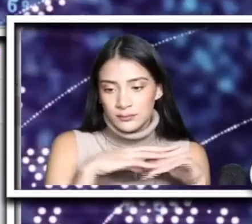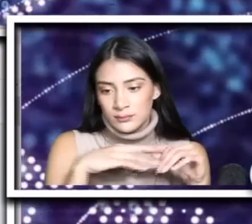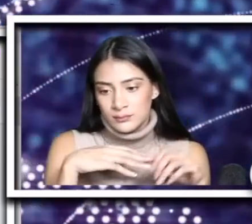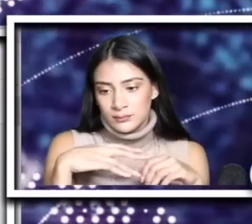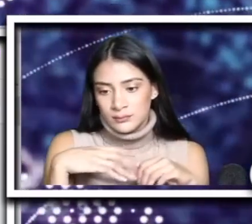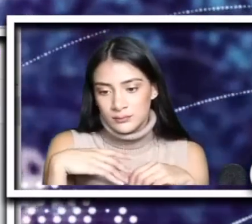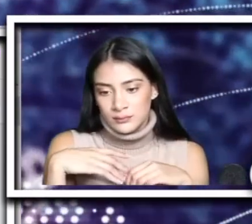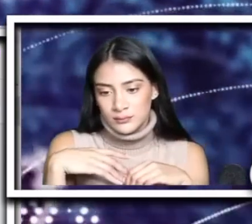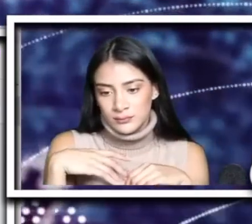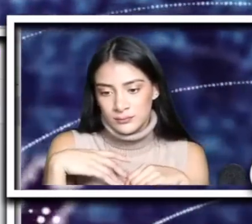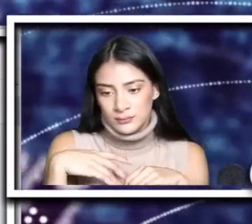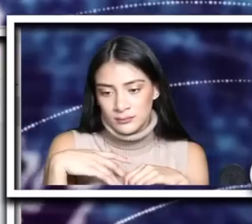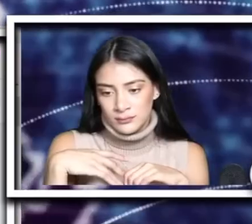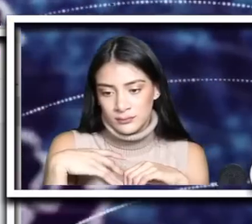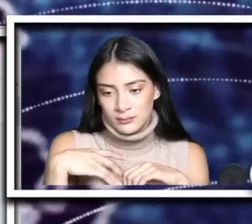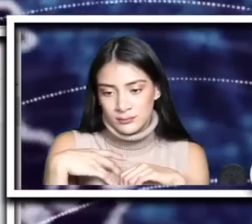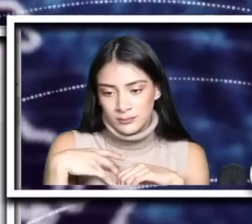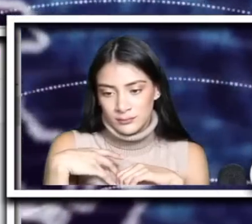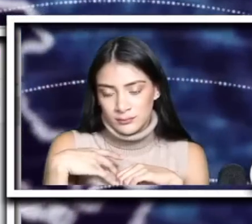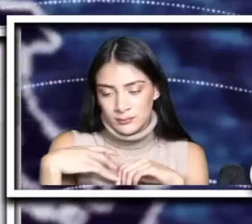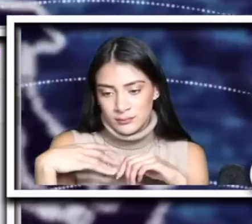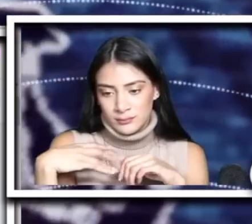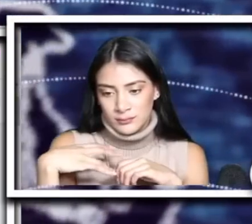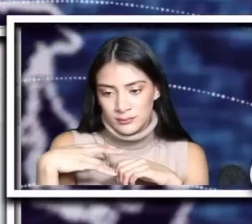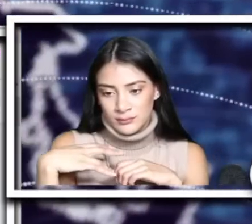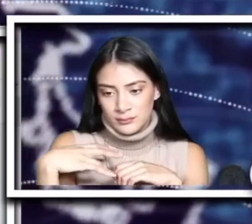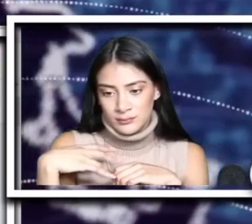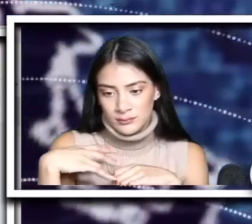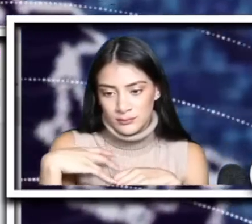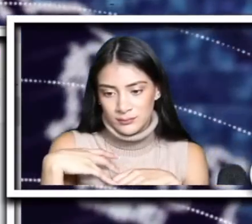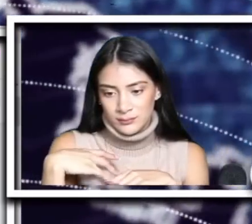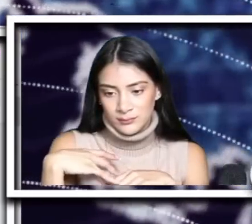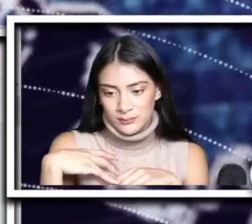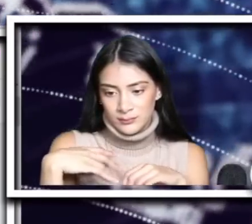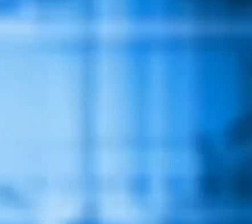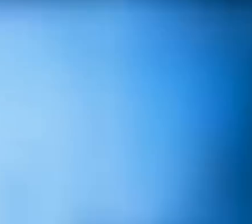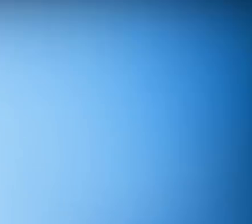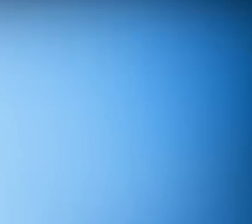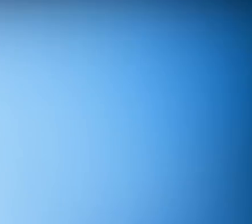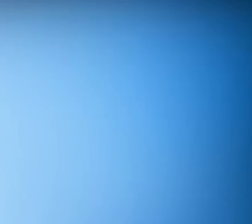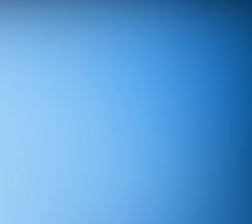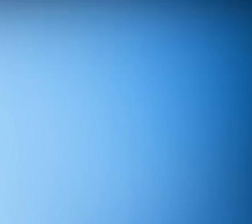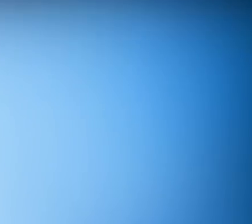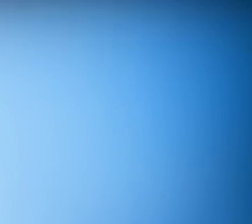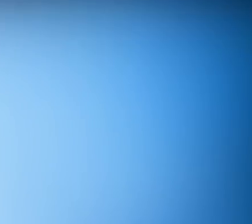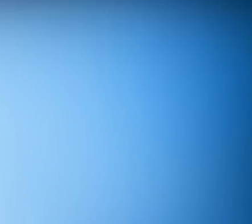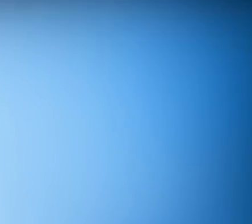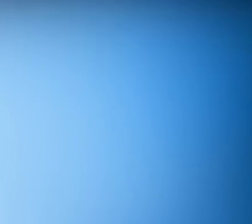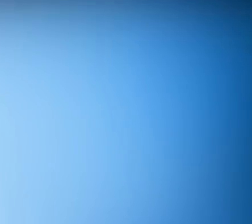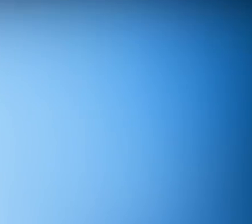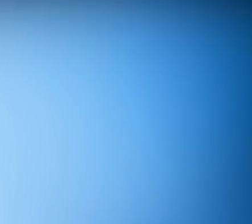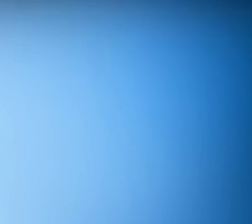de Salinas de Gortari, de Mario Villanueva. ¿Qué le parece?